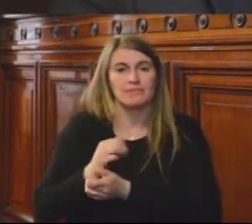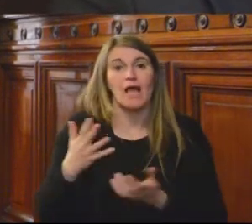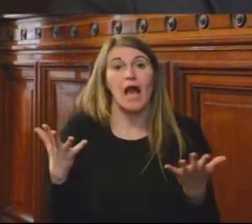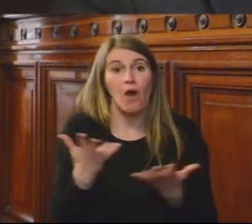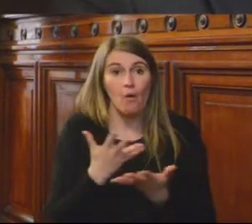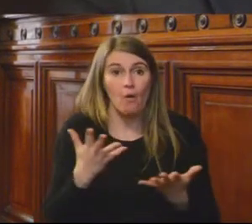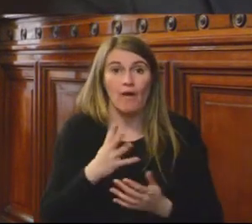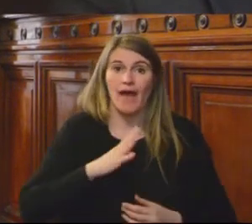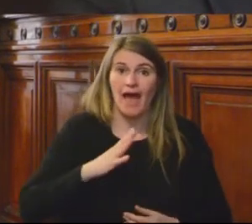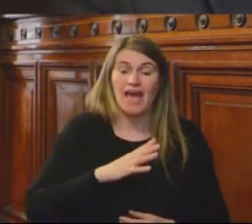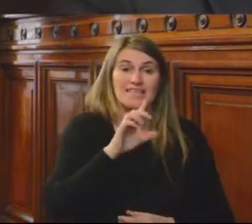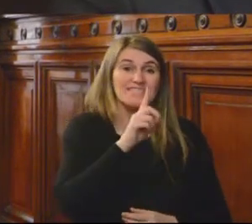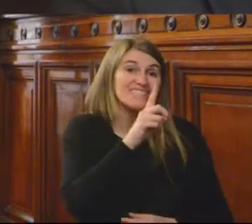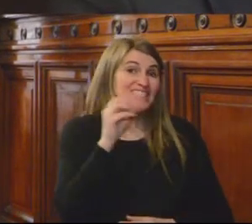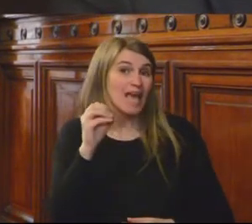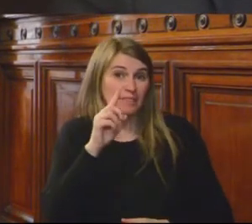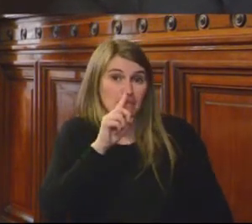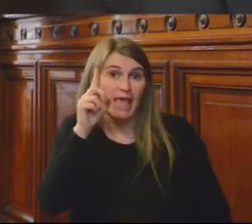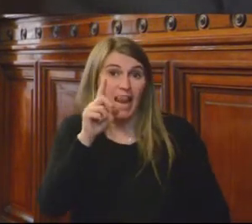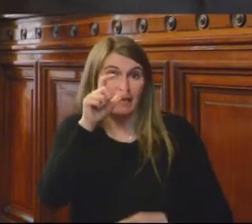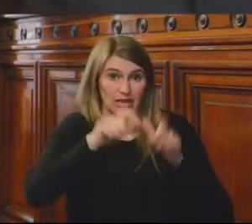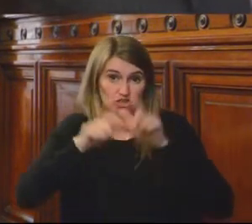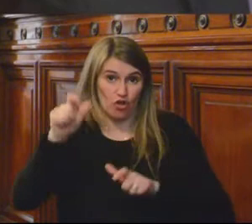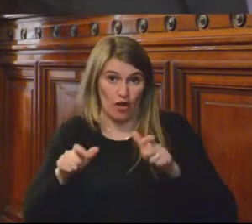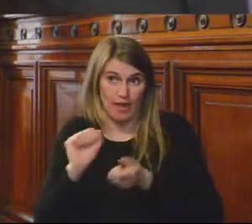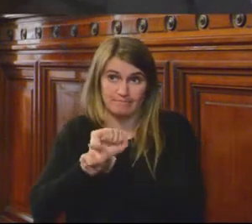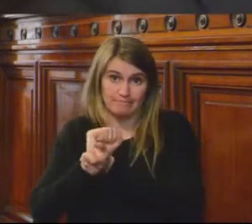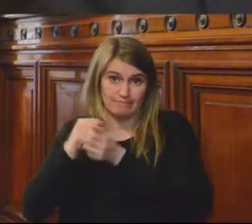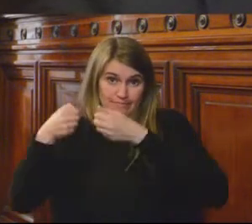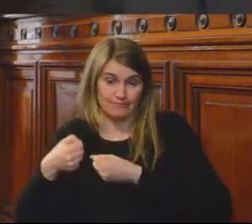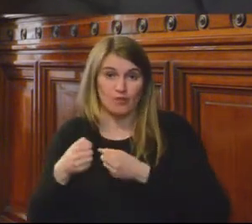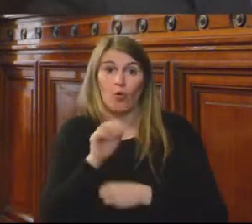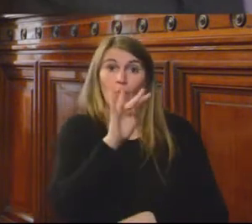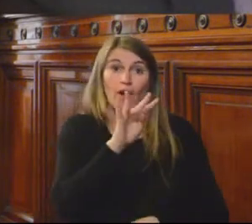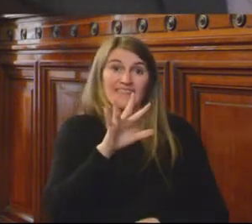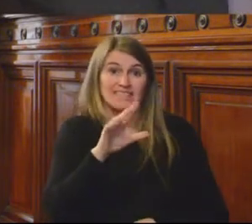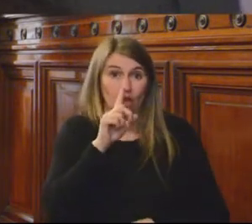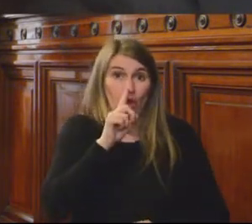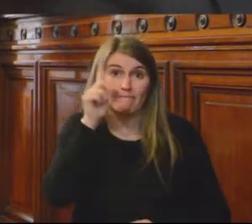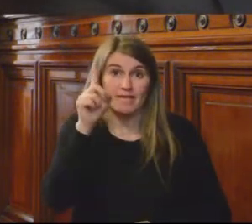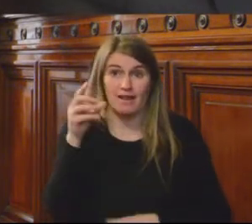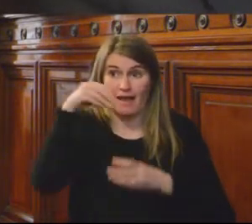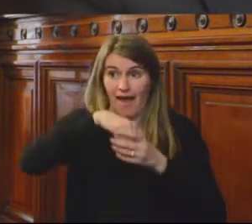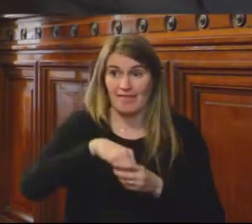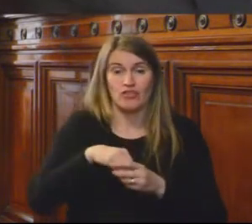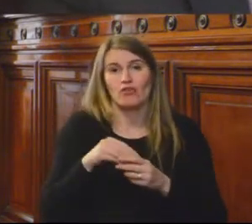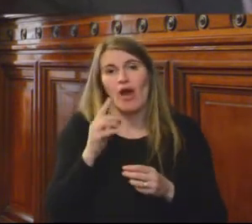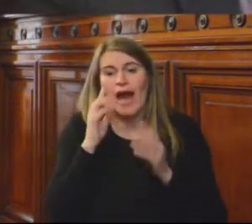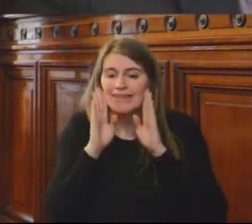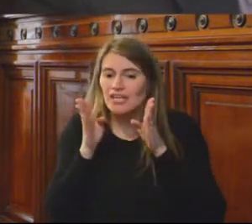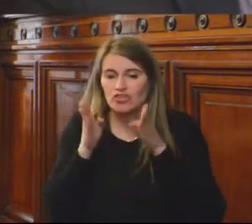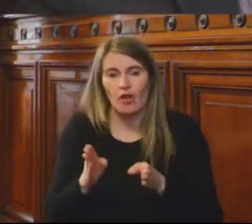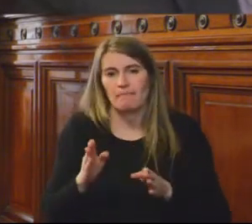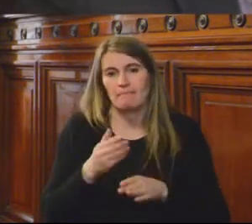aproximado de 100.000 personas privadas de libertad, 45.000 de ellas en centros de detención preventiva,